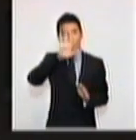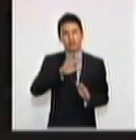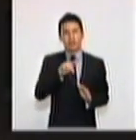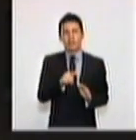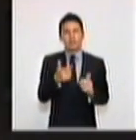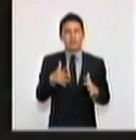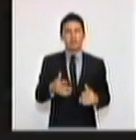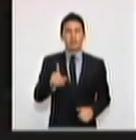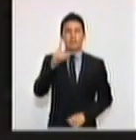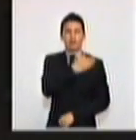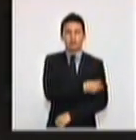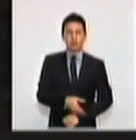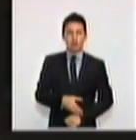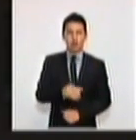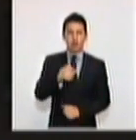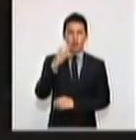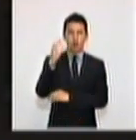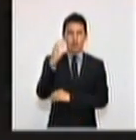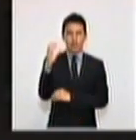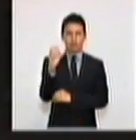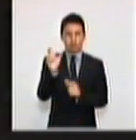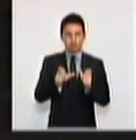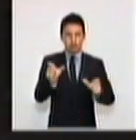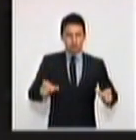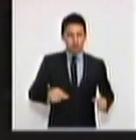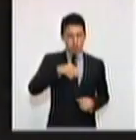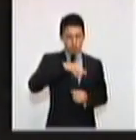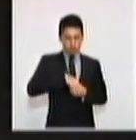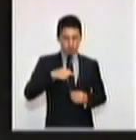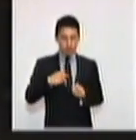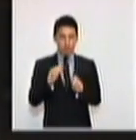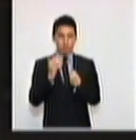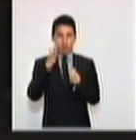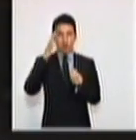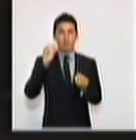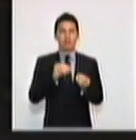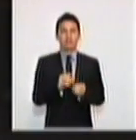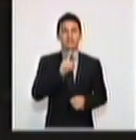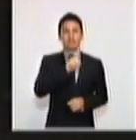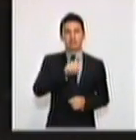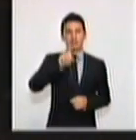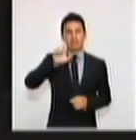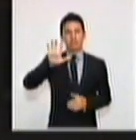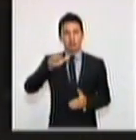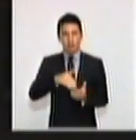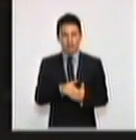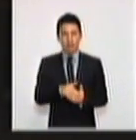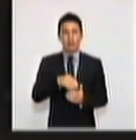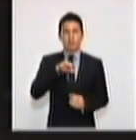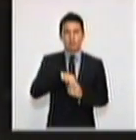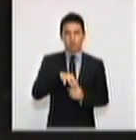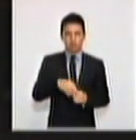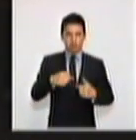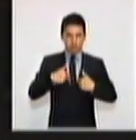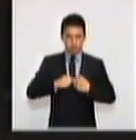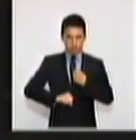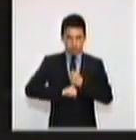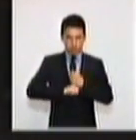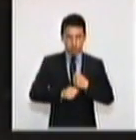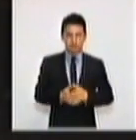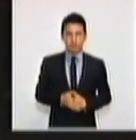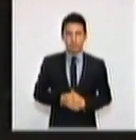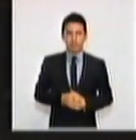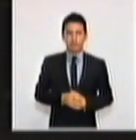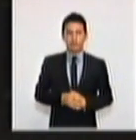millón de colombianos que votaron por nuestro partido y los 165 mil que votaron por mí.